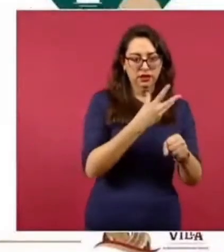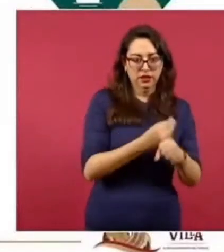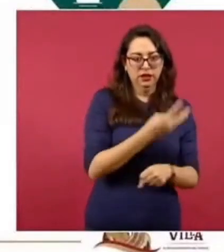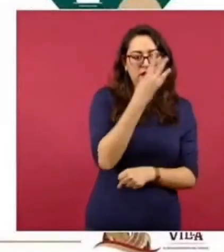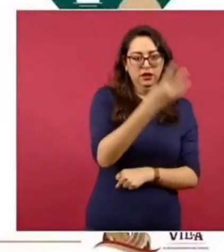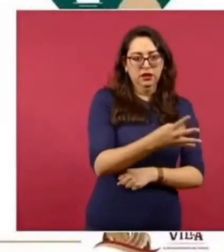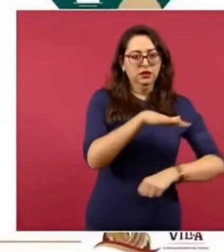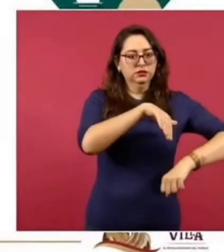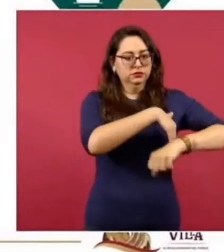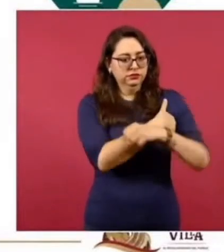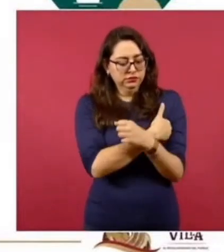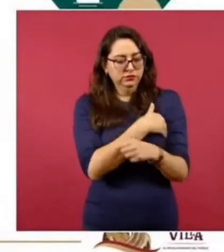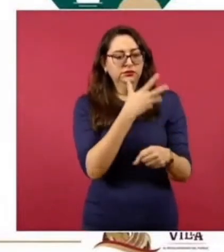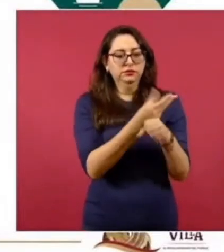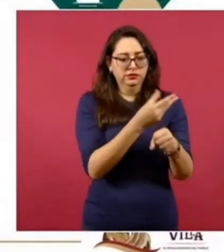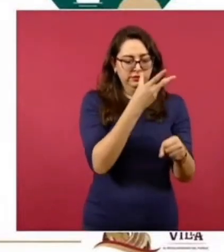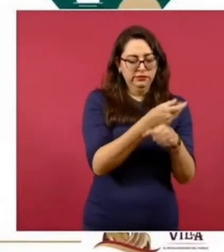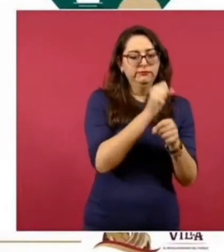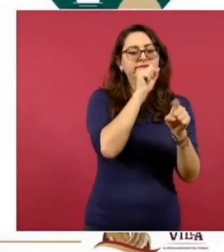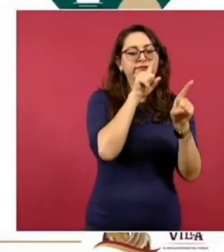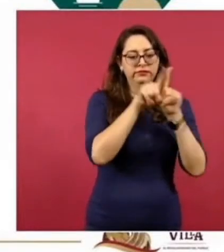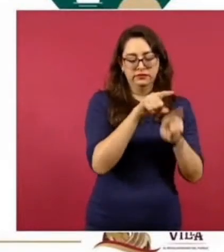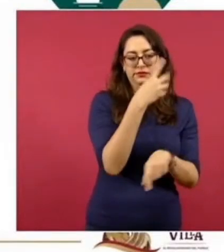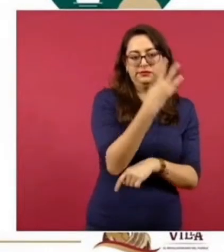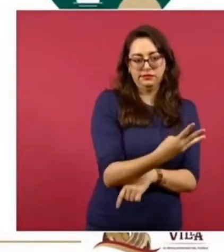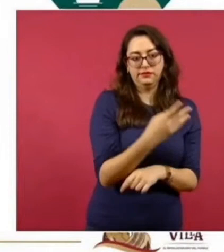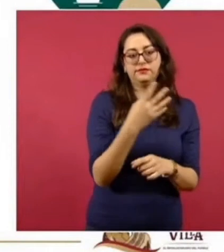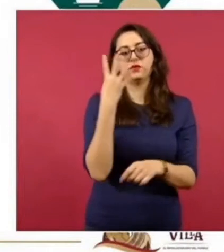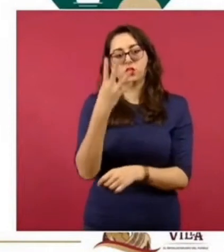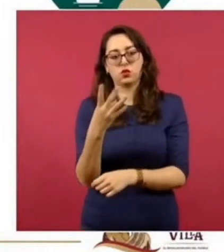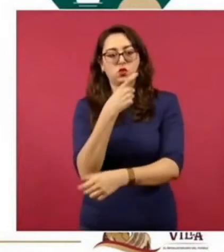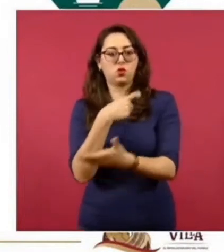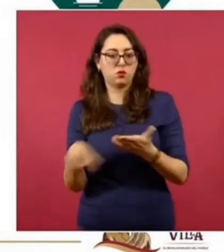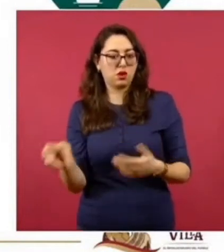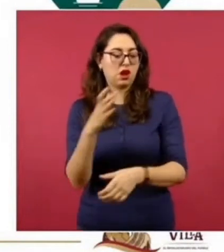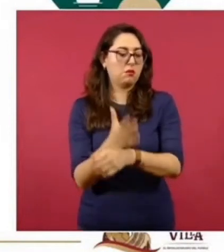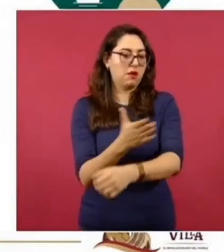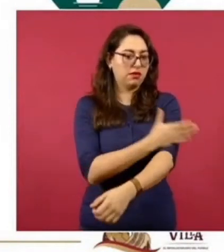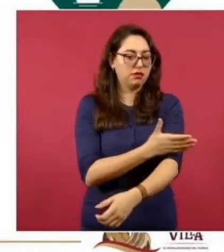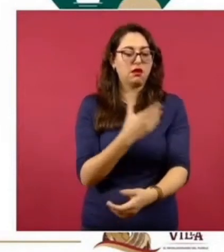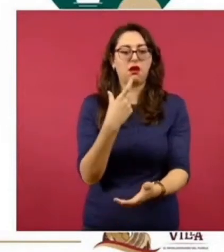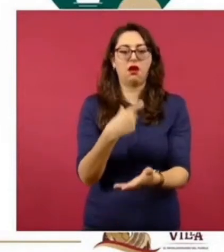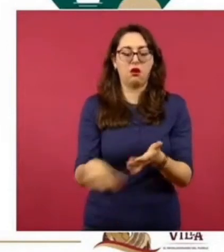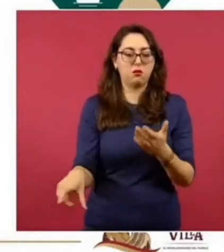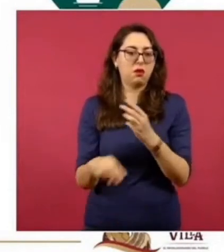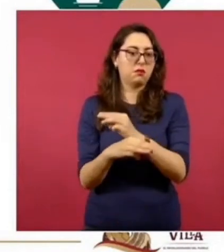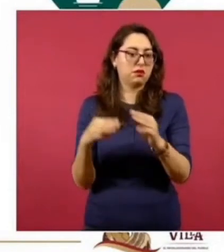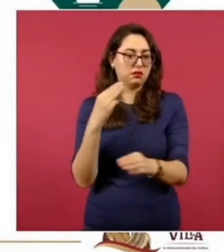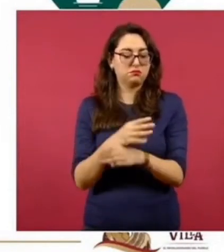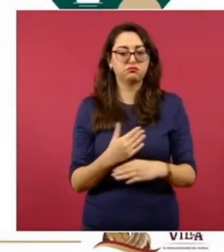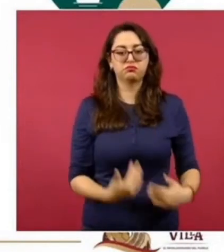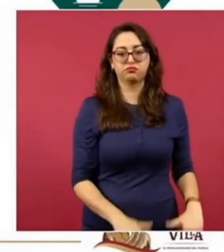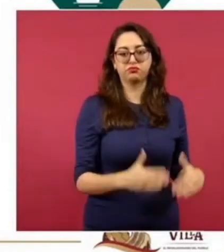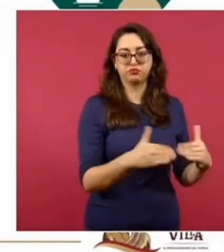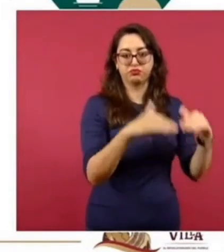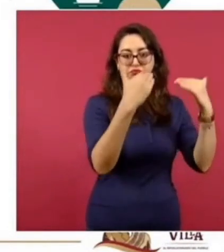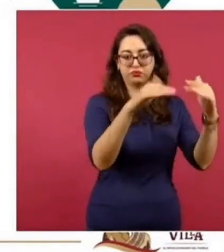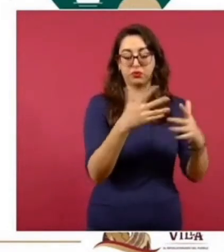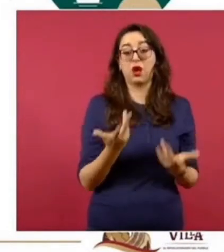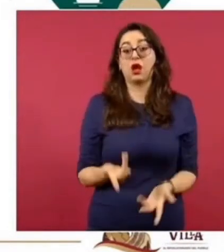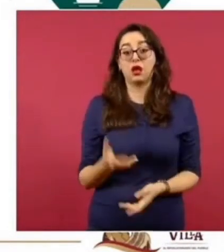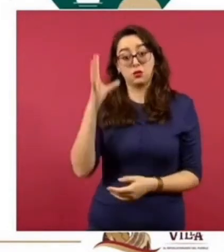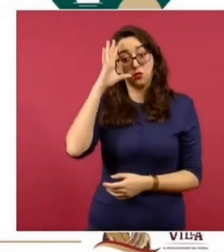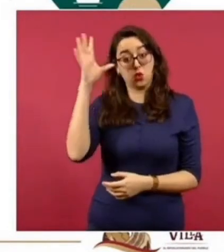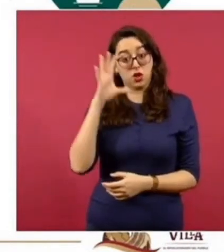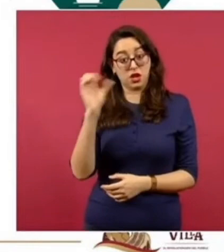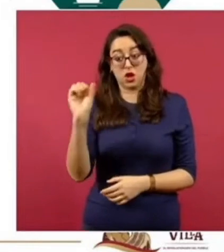4 acciones de conservación también y 4 relacionados a mobiliario y anaqueles. Ahorita el reporte en Morelos es del 88%, es uno